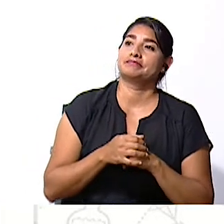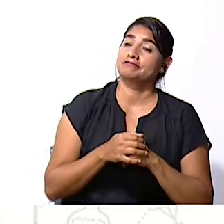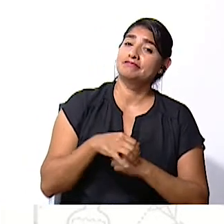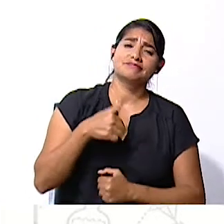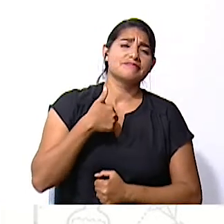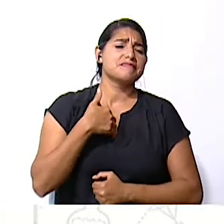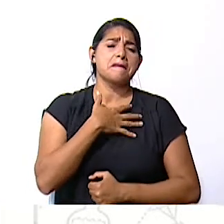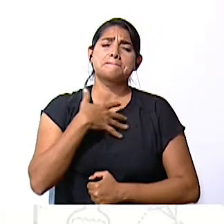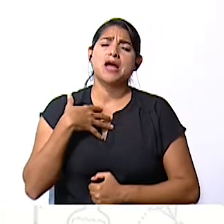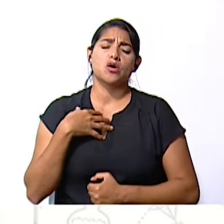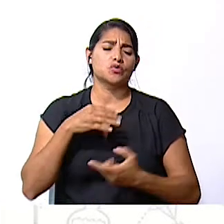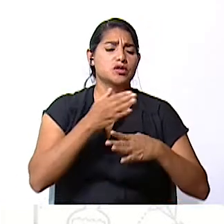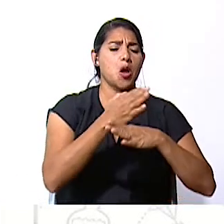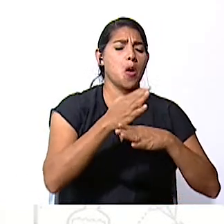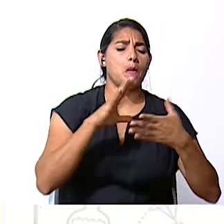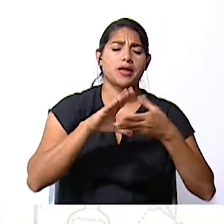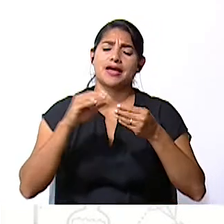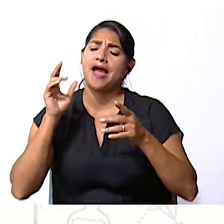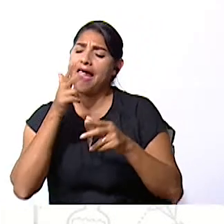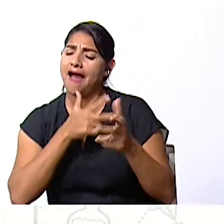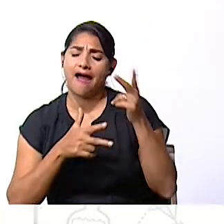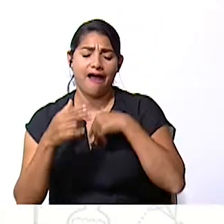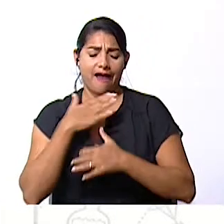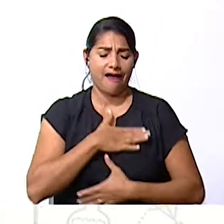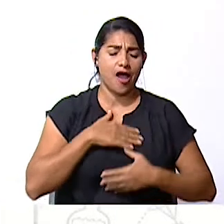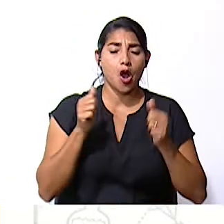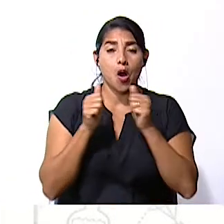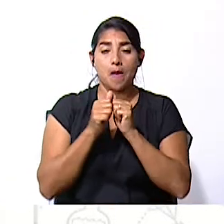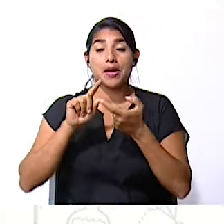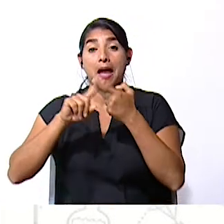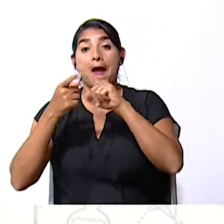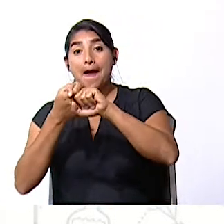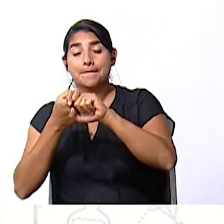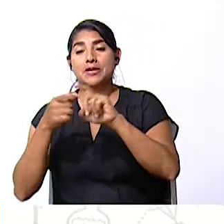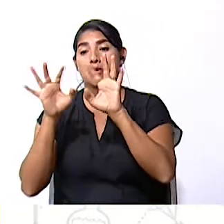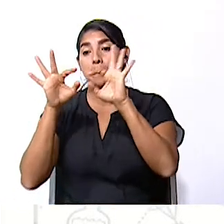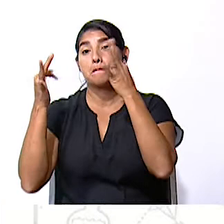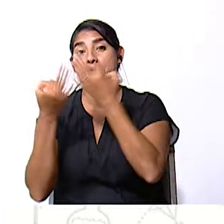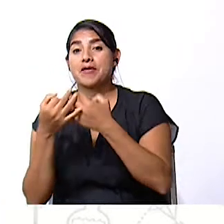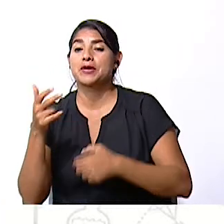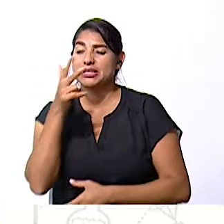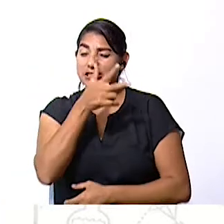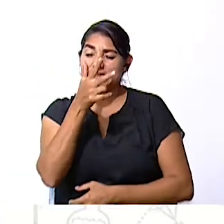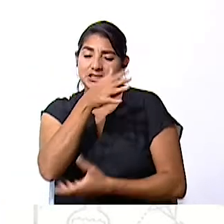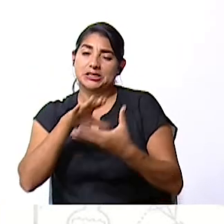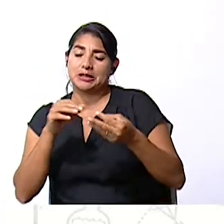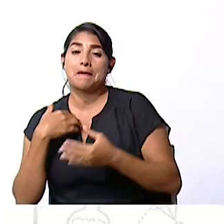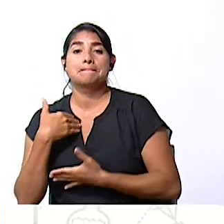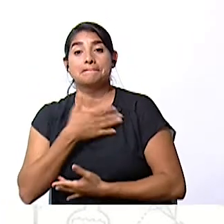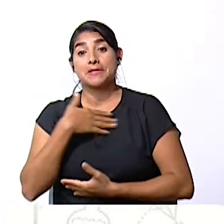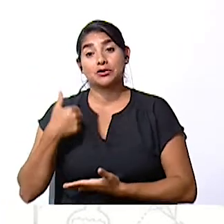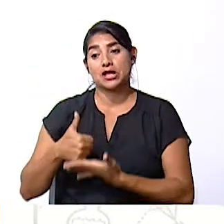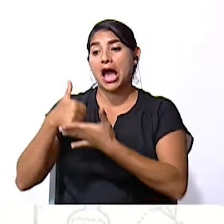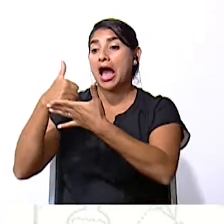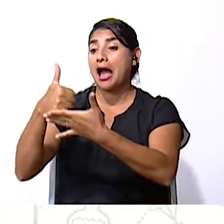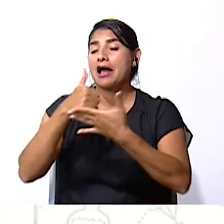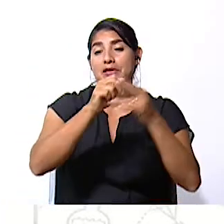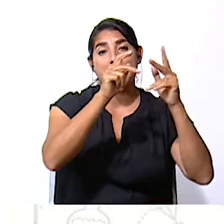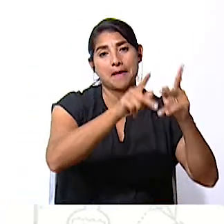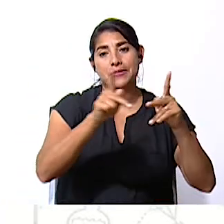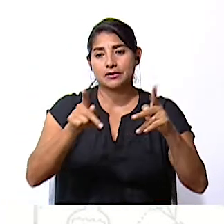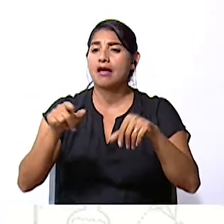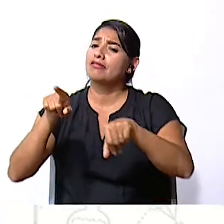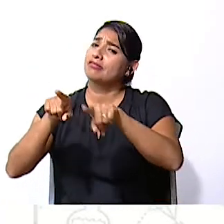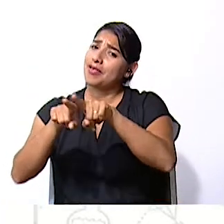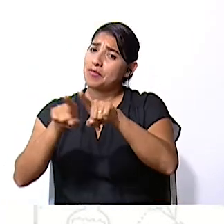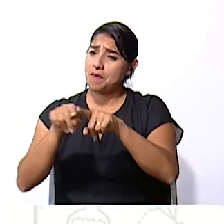Hago reír mucho a mis amigos y a mi familia con mis bromas. Me gusta ayudar a las personas, sobre todo a